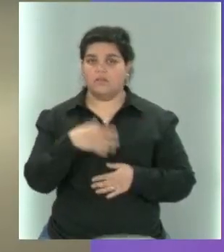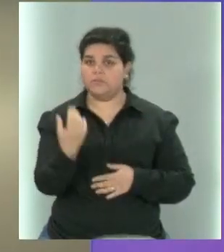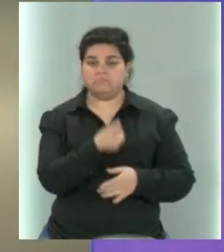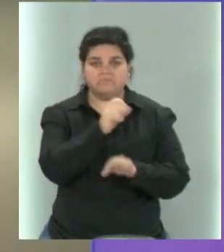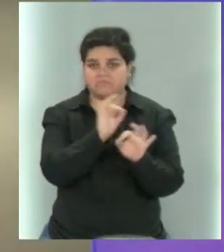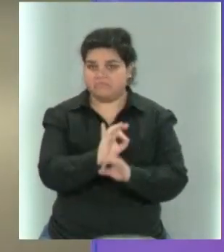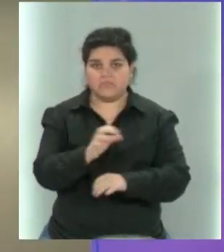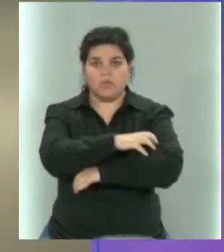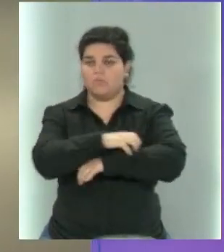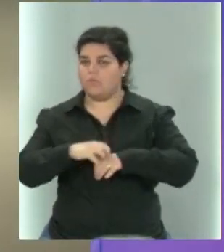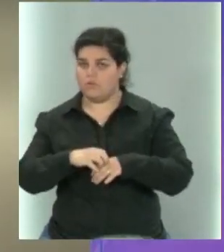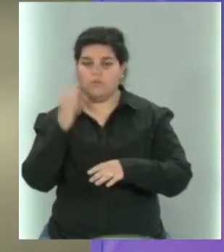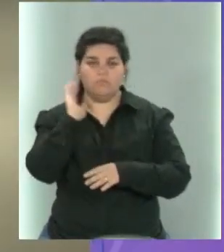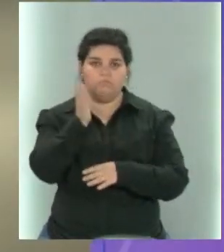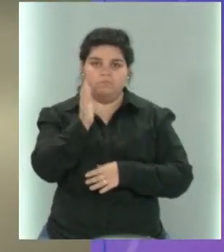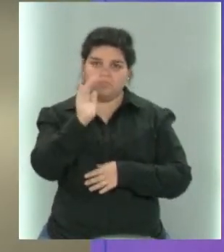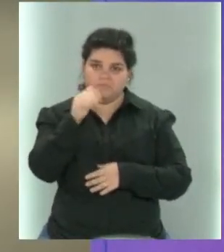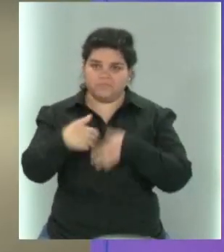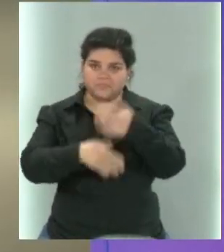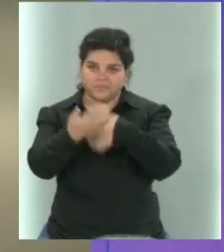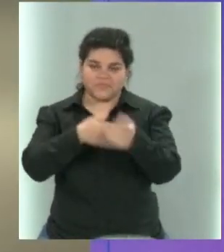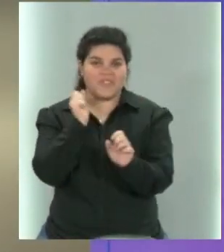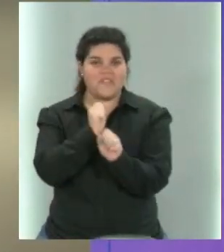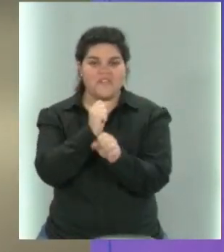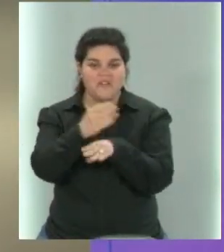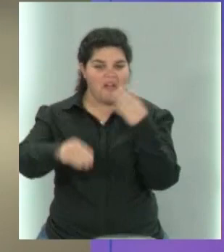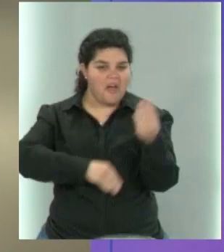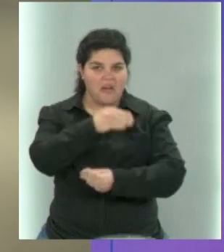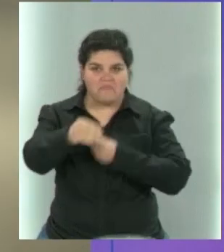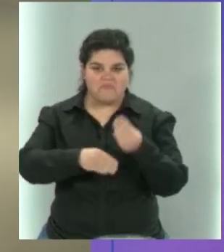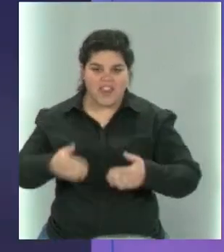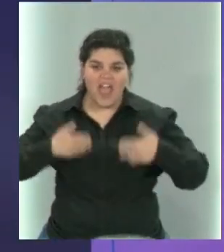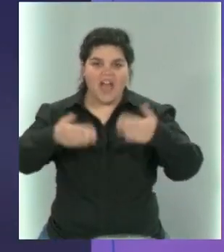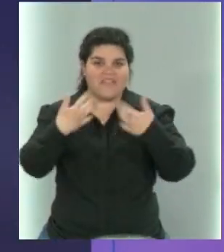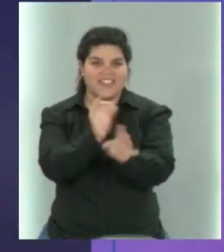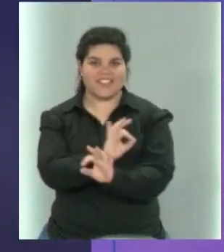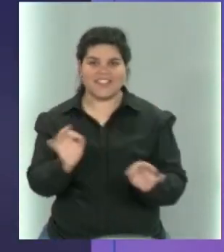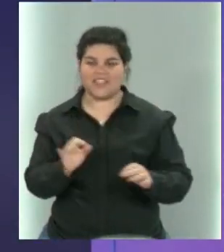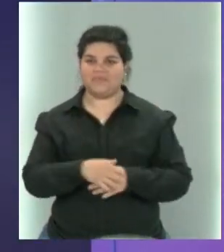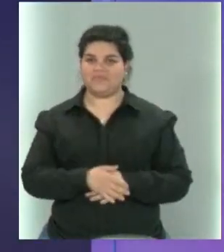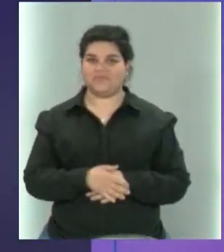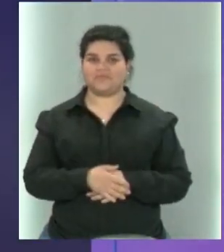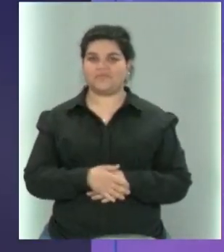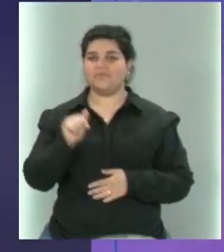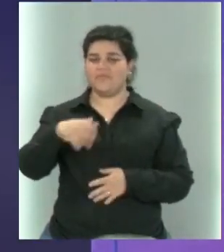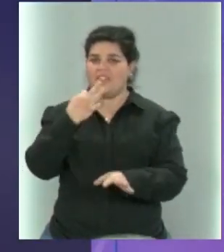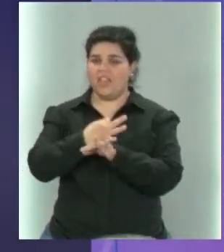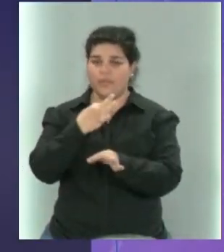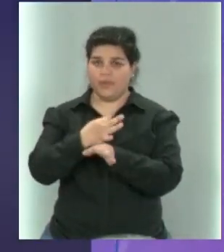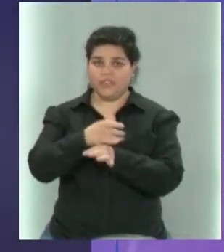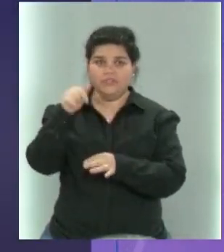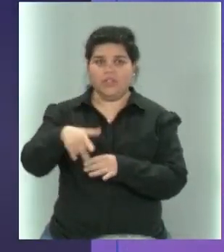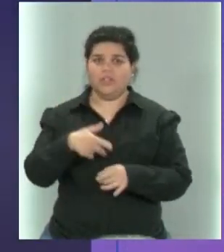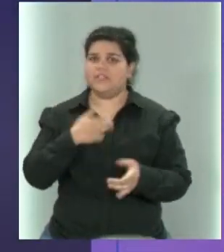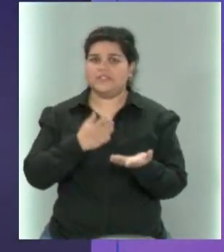ser pobre. Sin educación, las familias no progresan. La educación es una de las cosas que más se ha discutido en la República Argentina y que menos